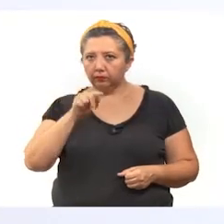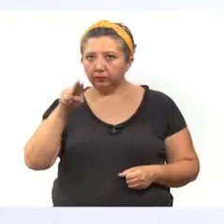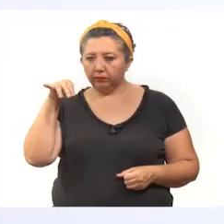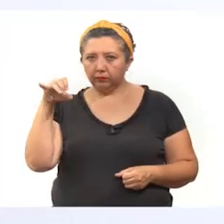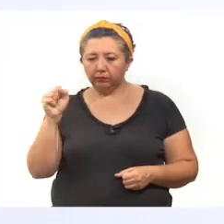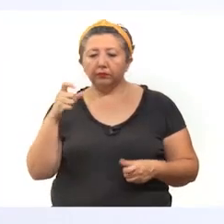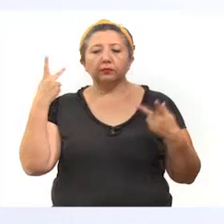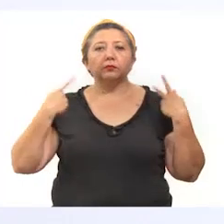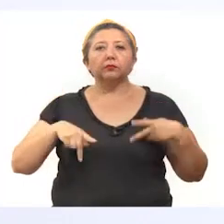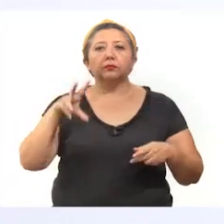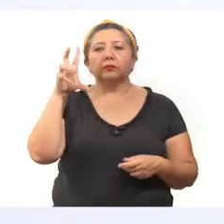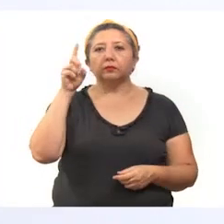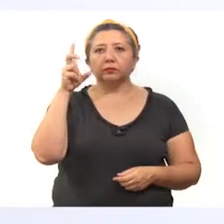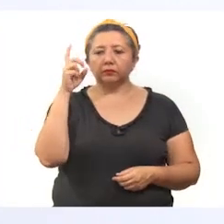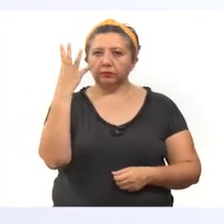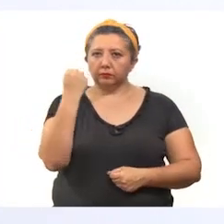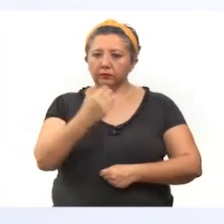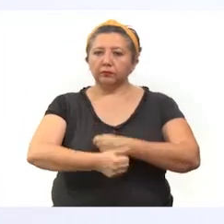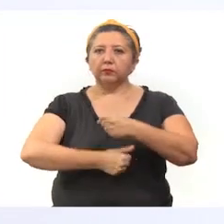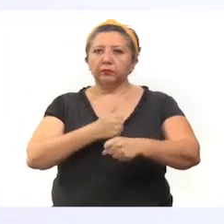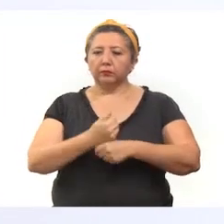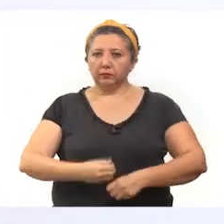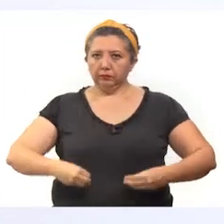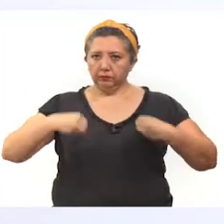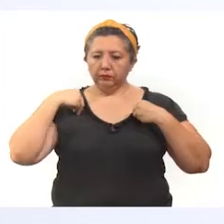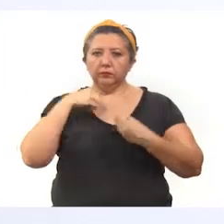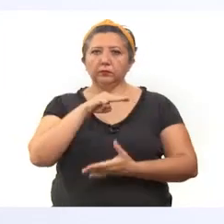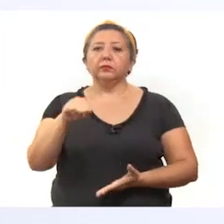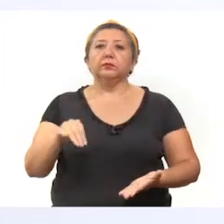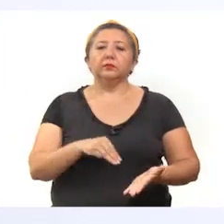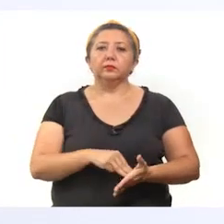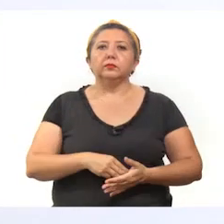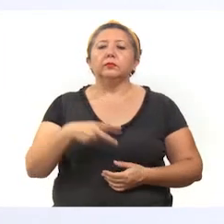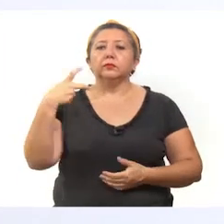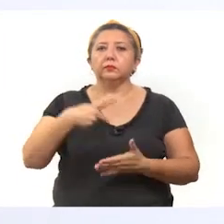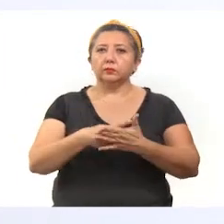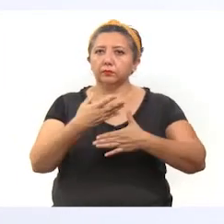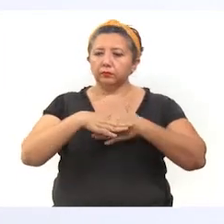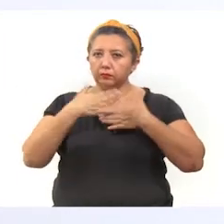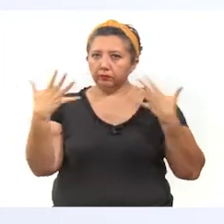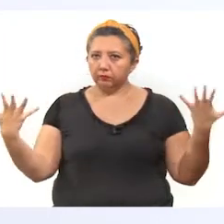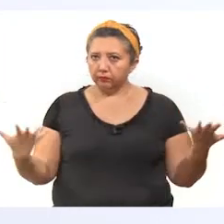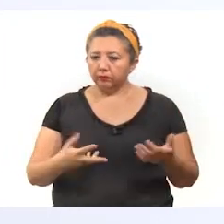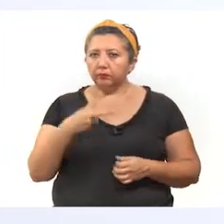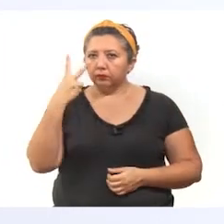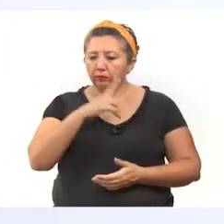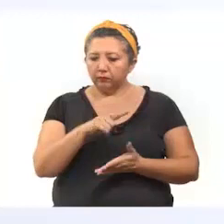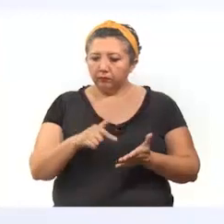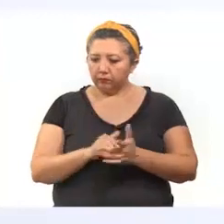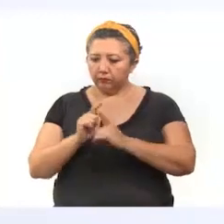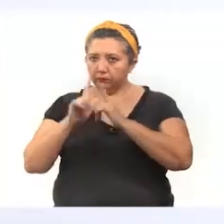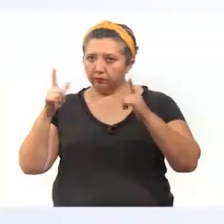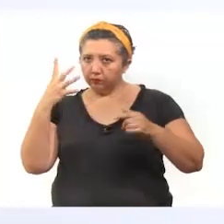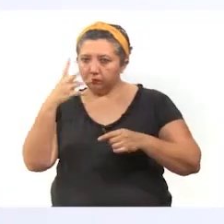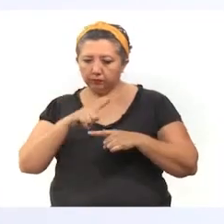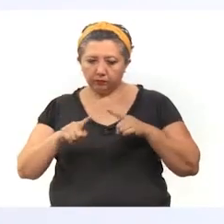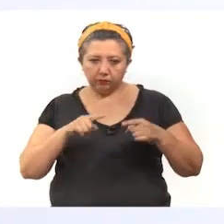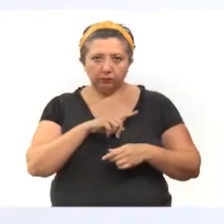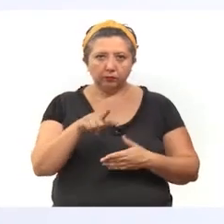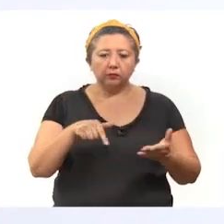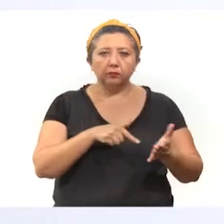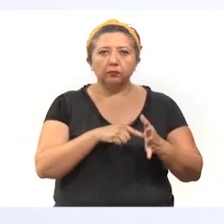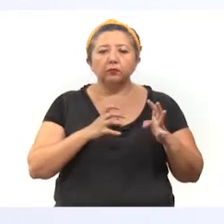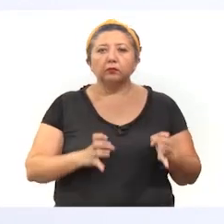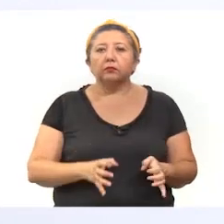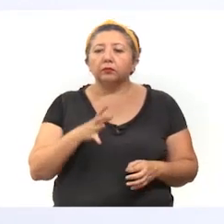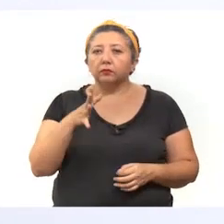farmacéutica AstraZeneca a personas de 30 a 39 años que viven en Mérida. Este proceso se desarrolla en 2 macrocentros y 4